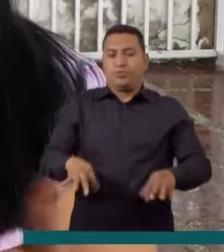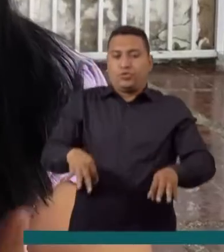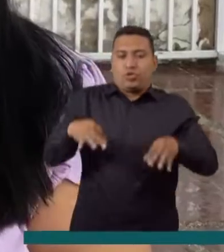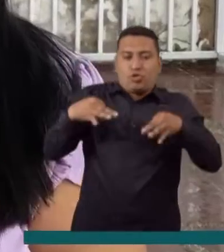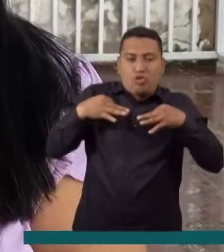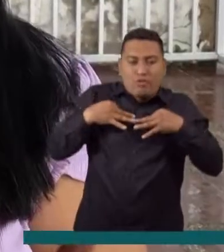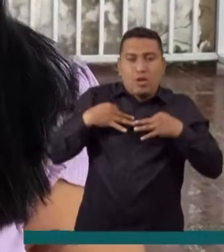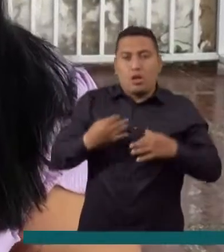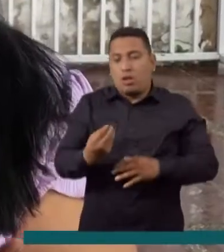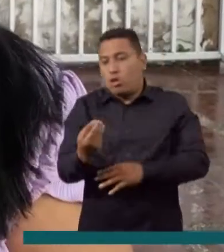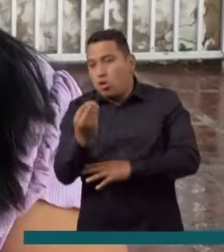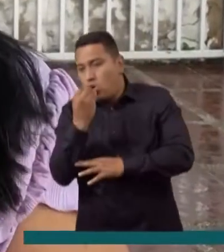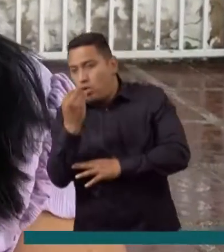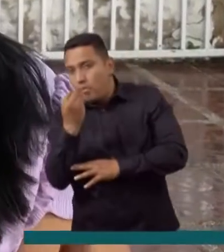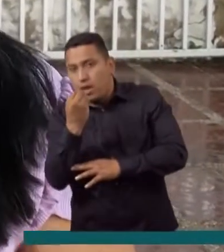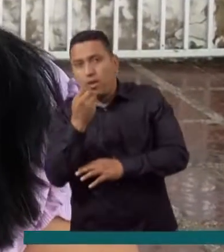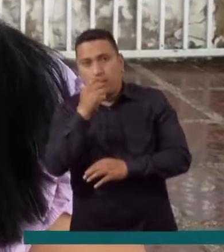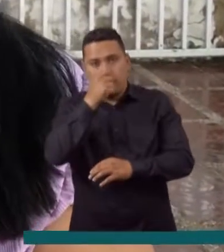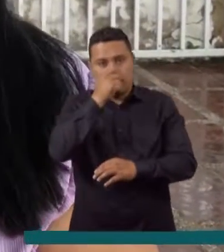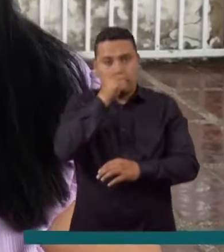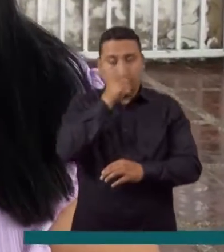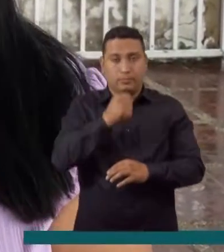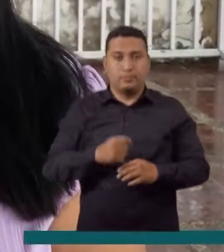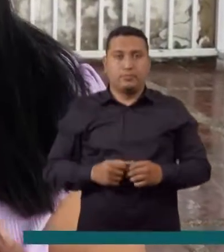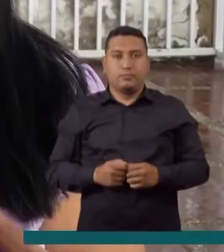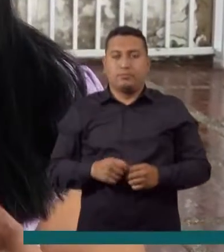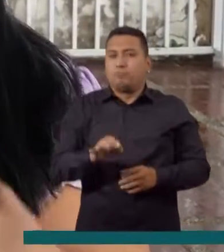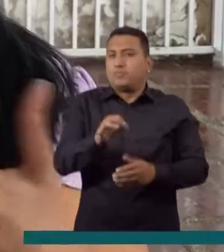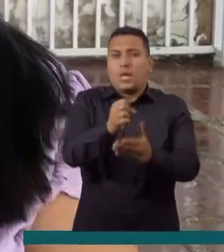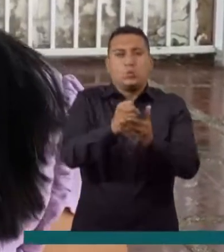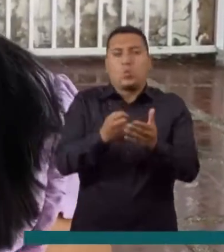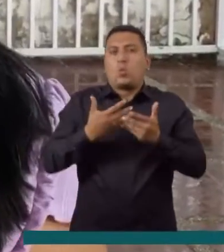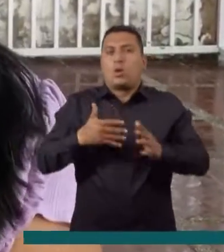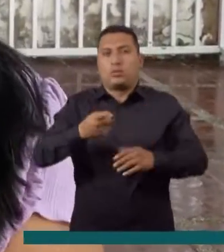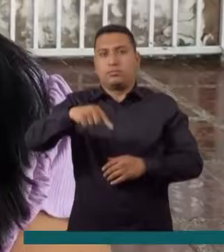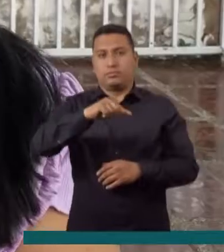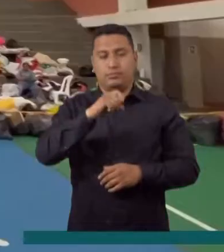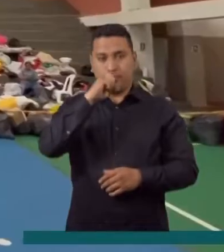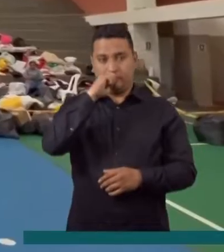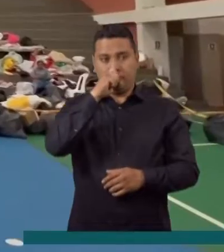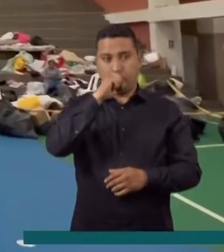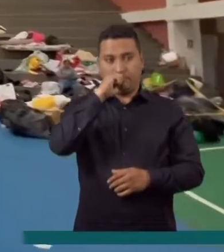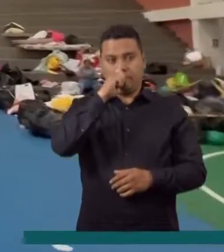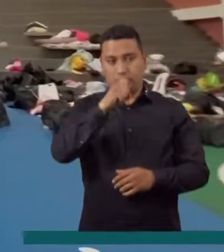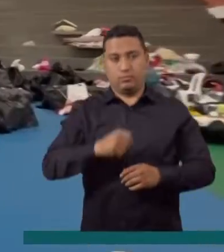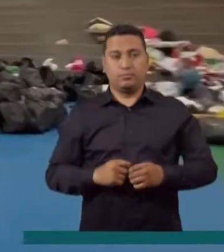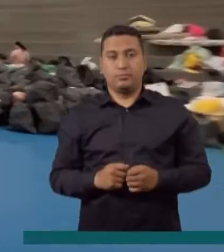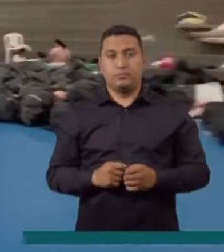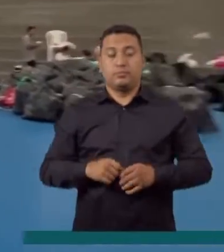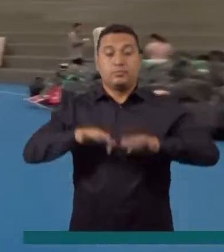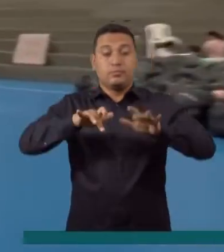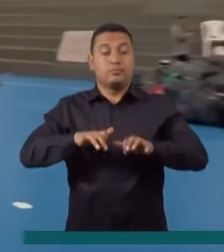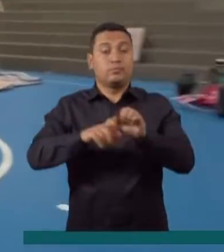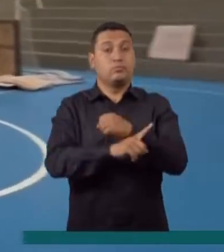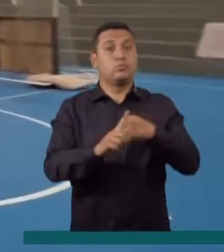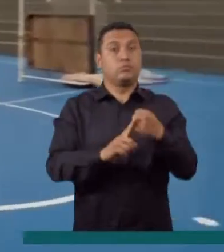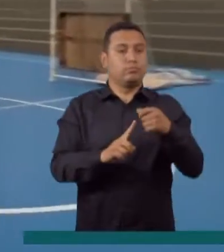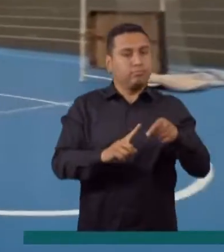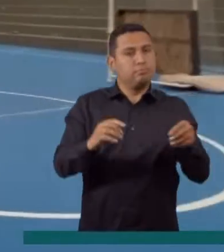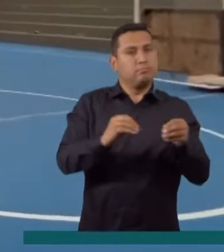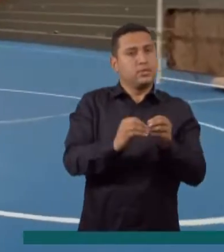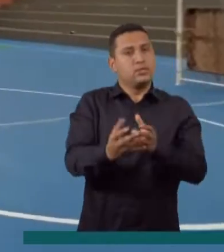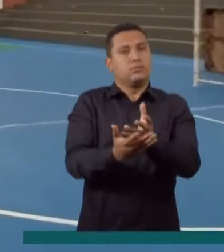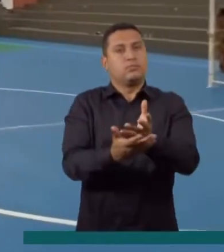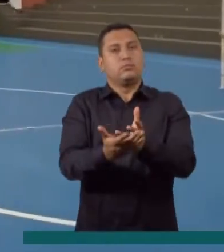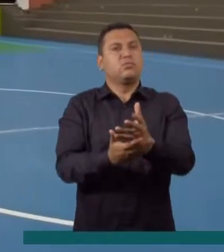para matas, víveres, con lo que puedan ayudar. Otra de las recomendaciones de la Secretaría Social del